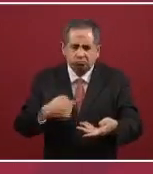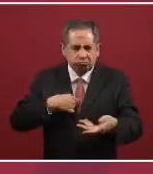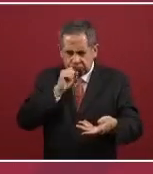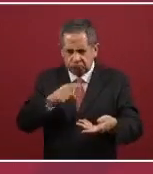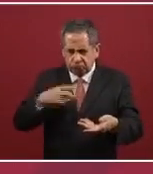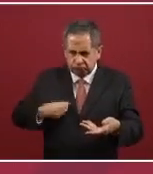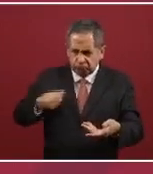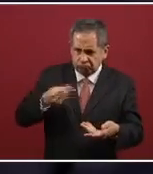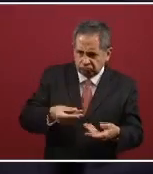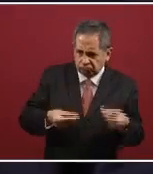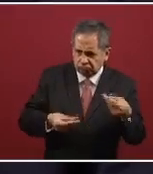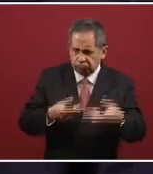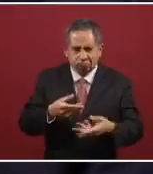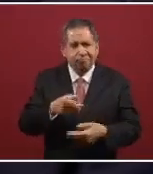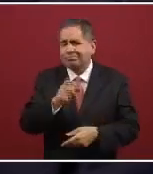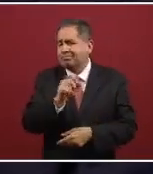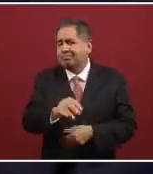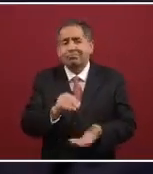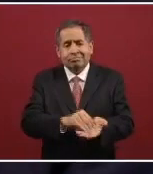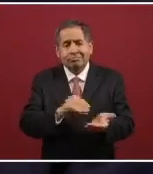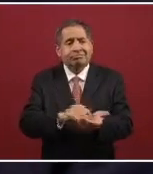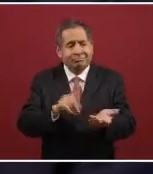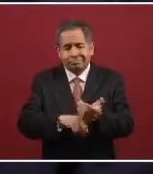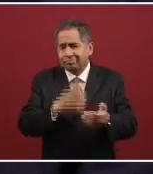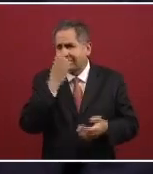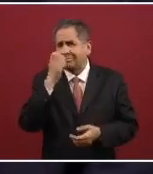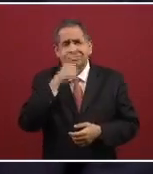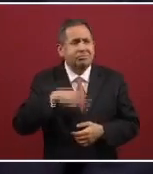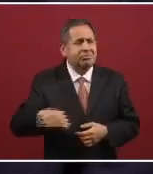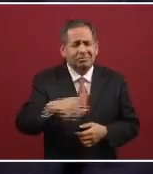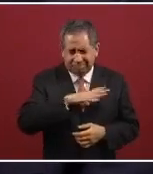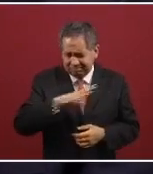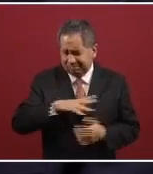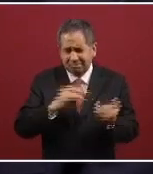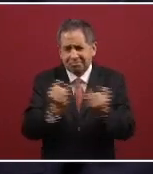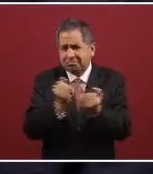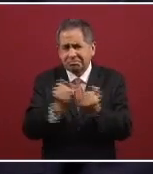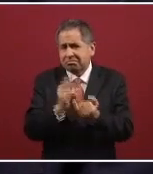cooperar, como lo hacen en muchas escuelas.